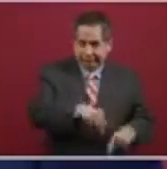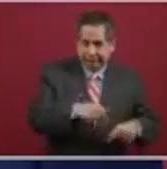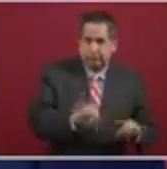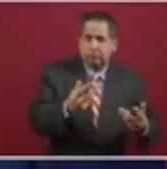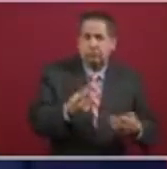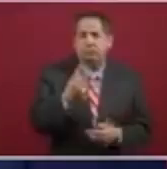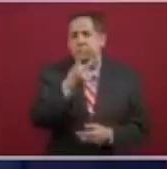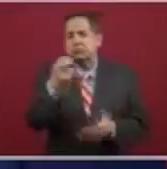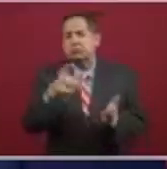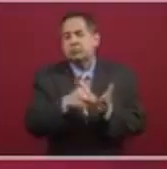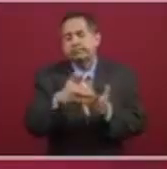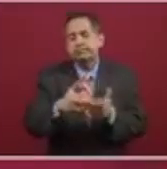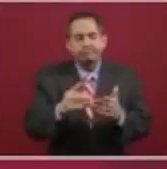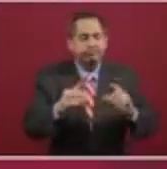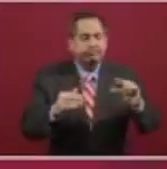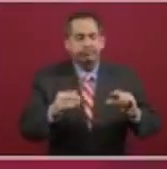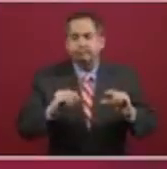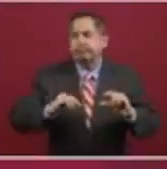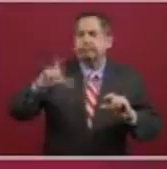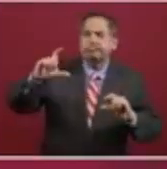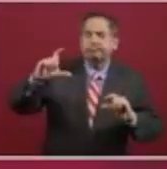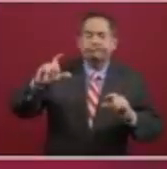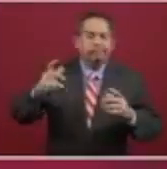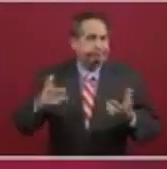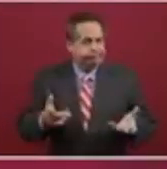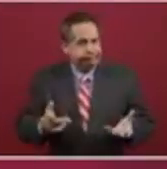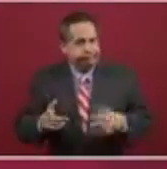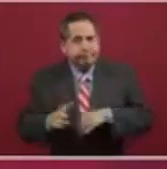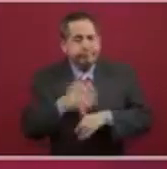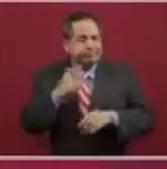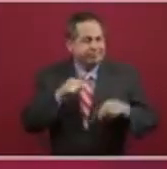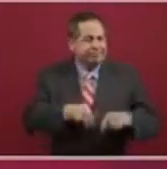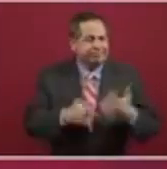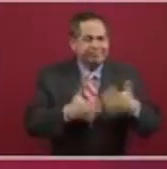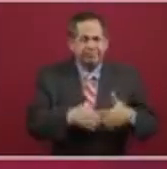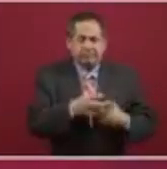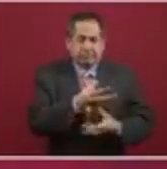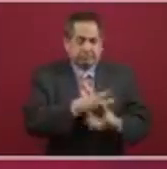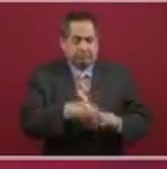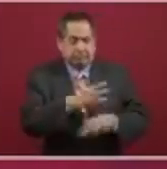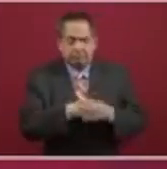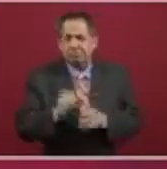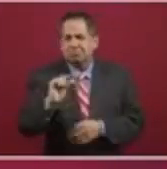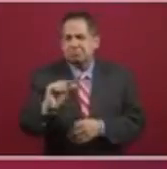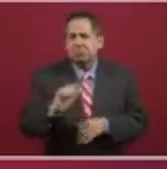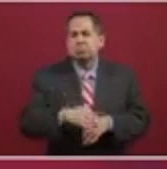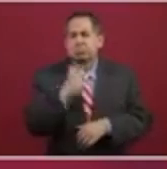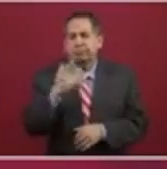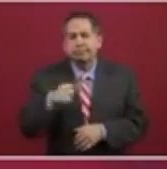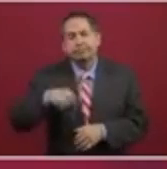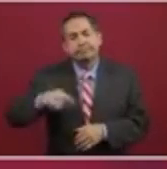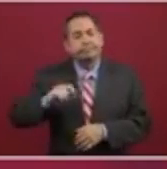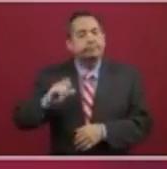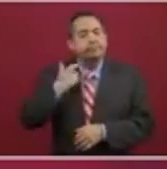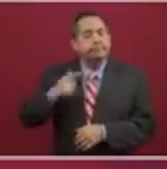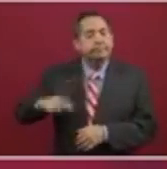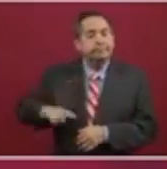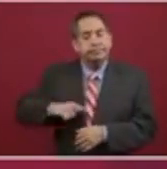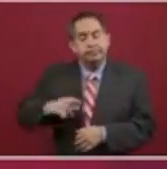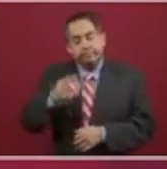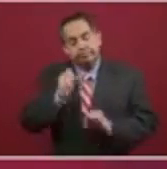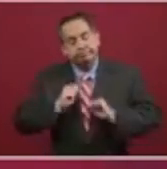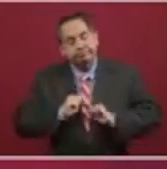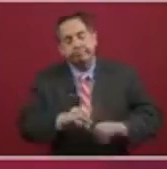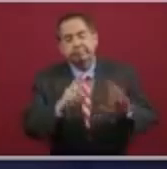Porque se abandonó la industria petrolera.